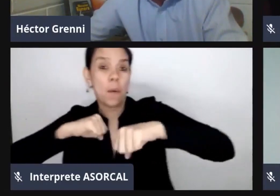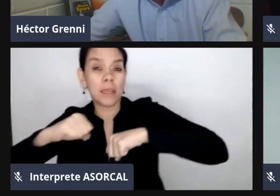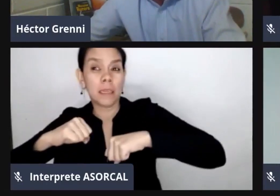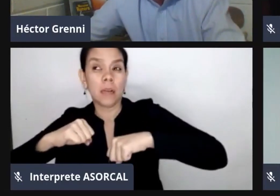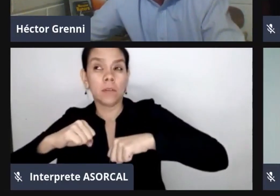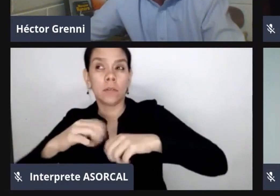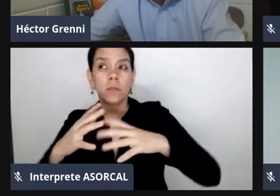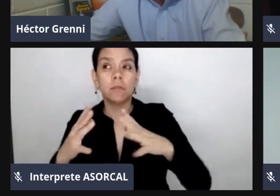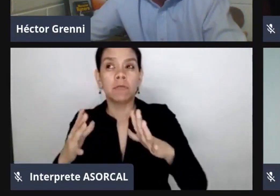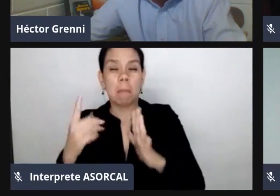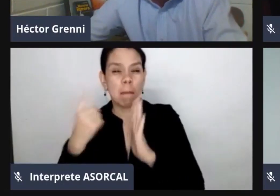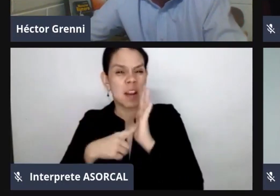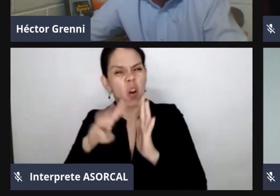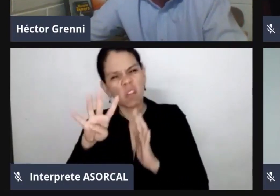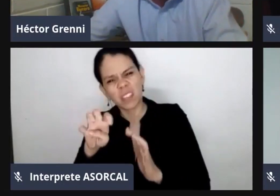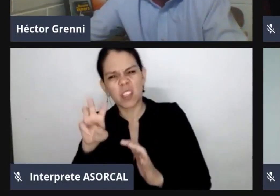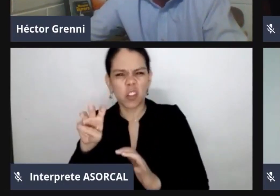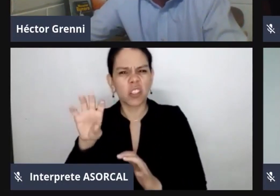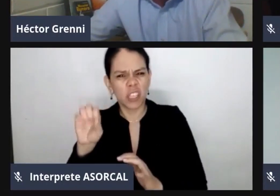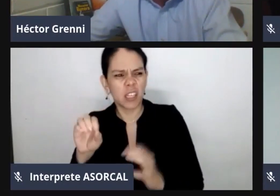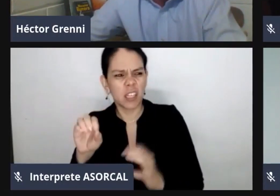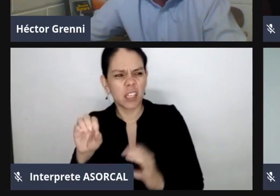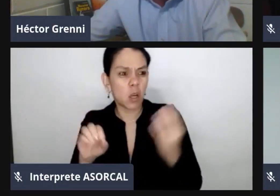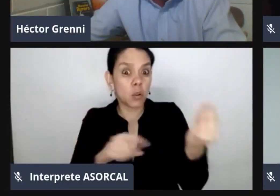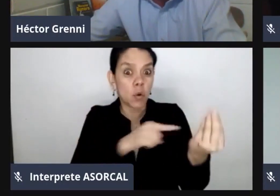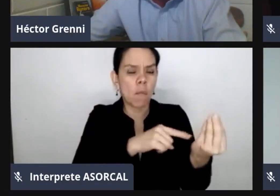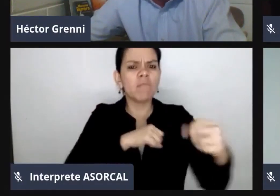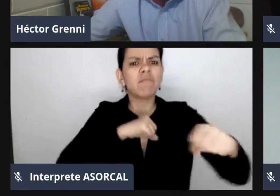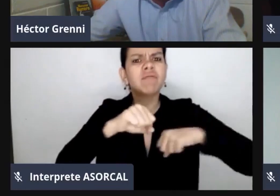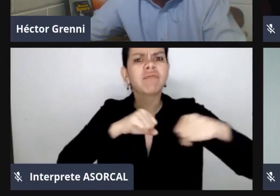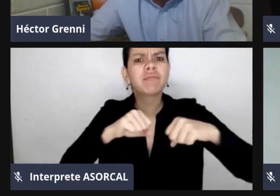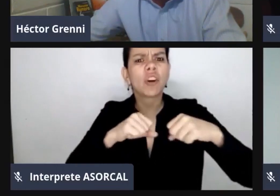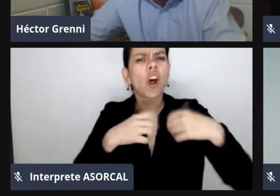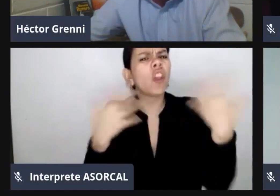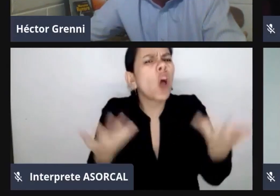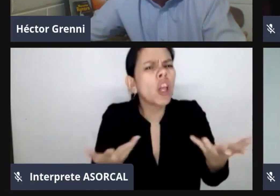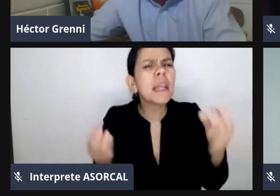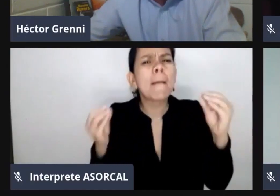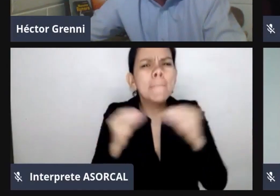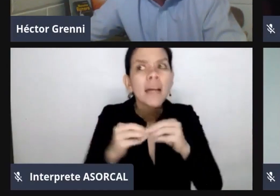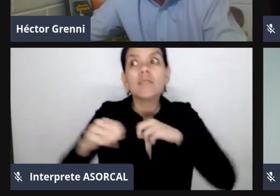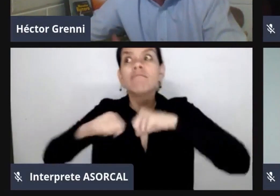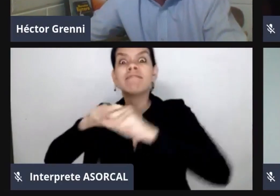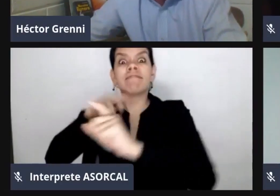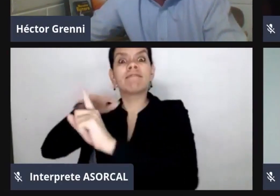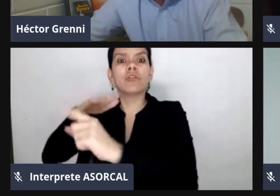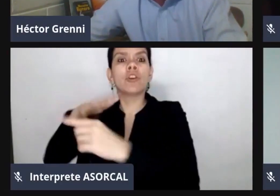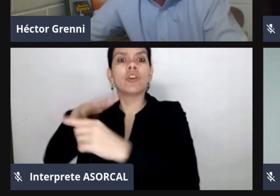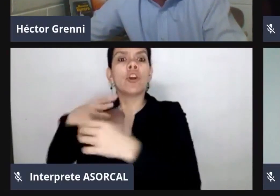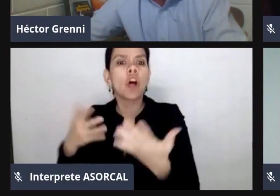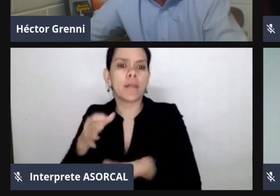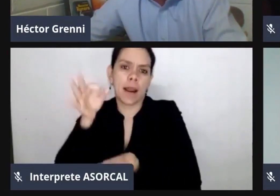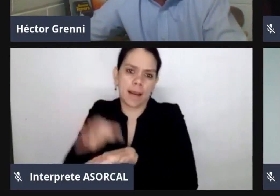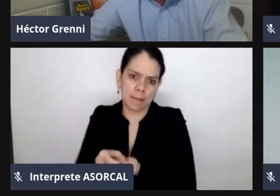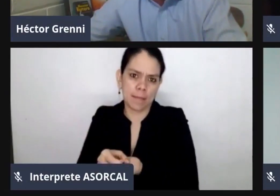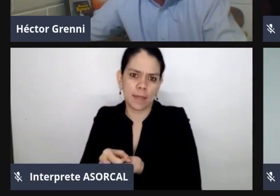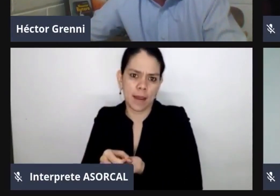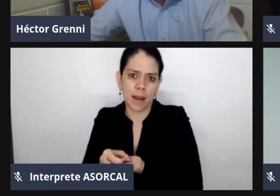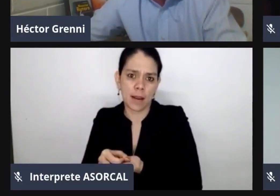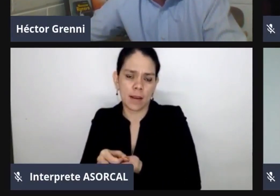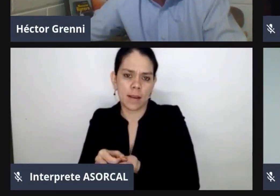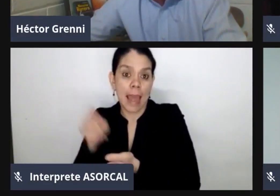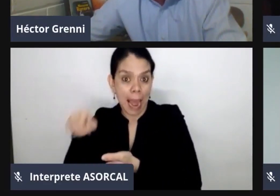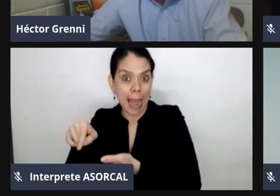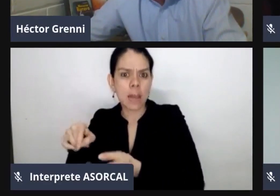movimientos populares urbanos se hicieron en la capital San Salvador. No había grandes movimientos en el campo,